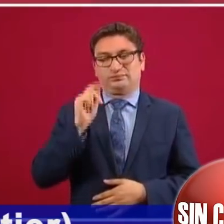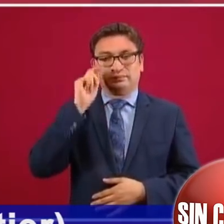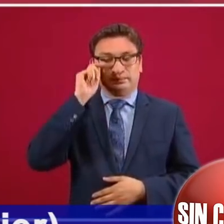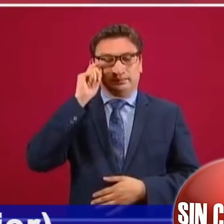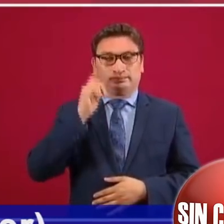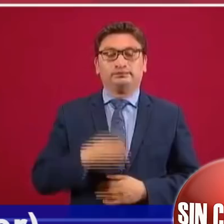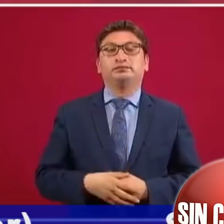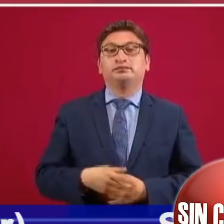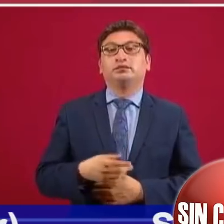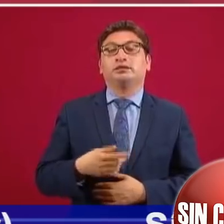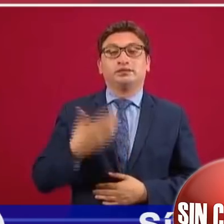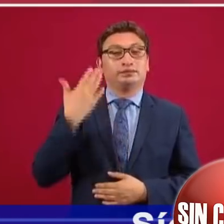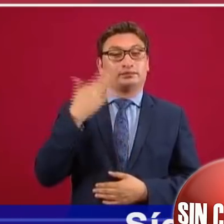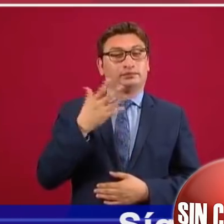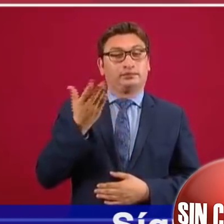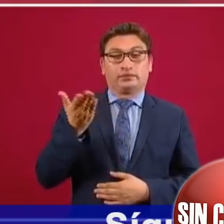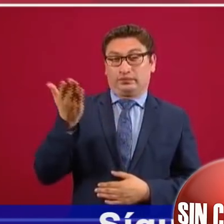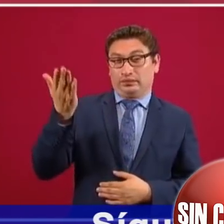que cuando